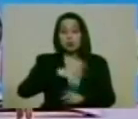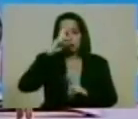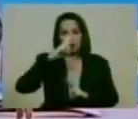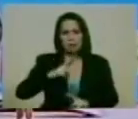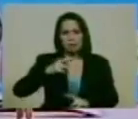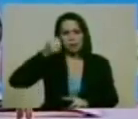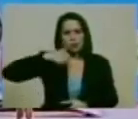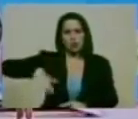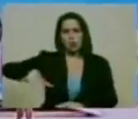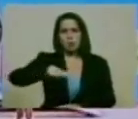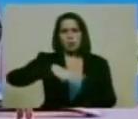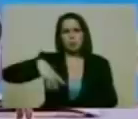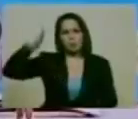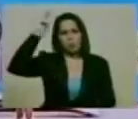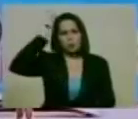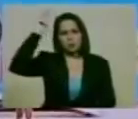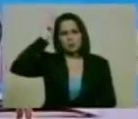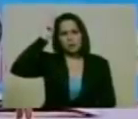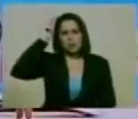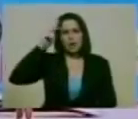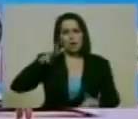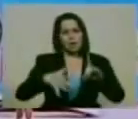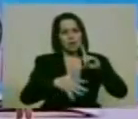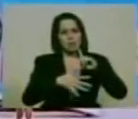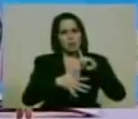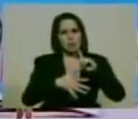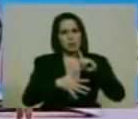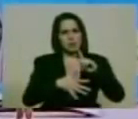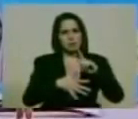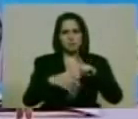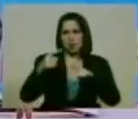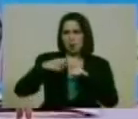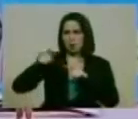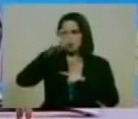pueblos indígenas de nuestra América. No fue otro.